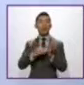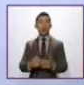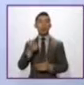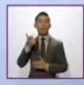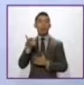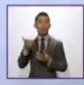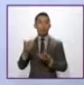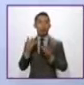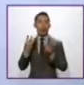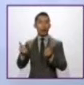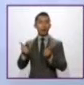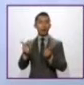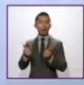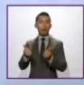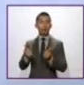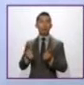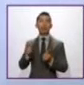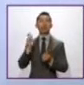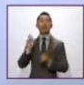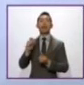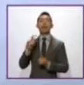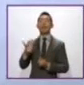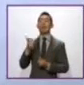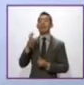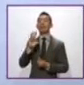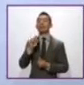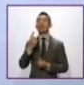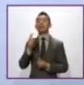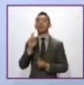13,794,000,000,000 de pesos, ¿sí? Que es el